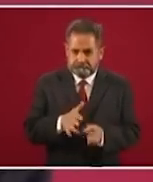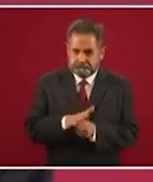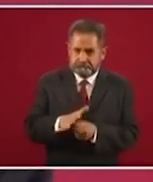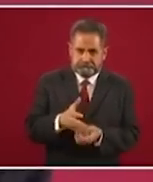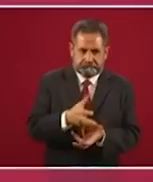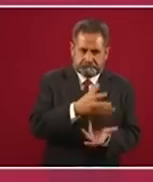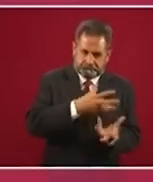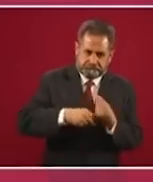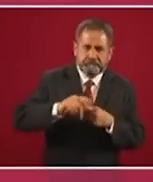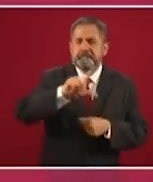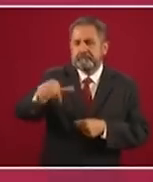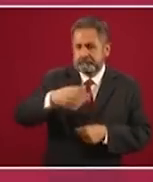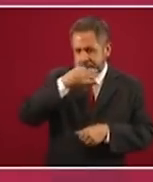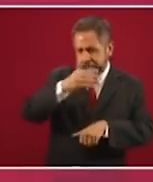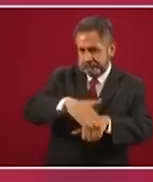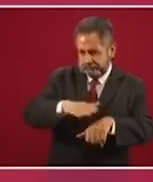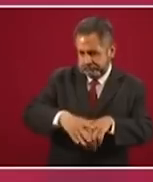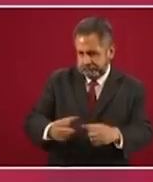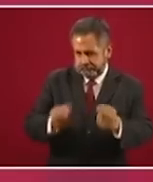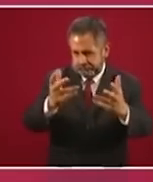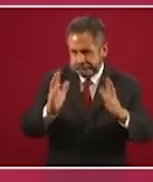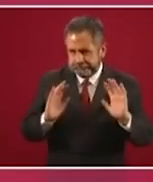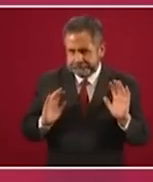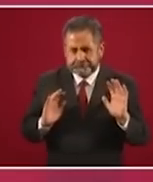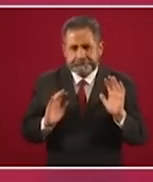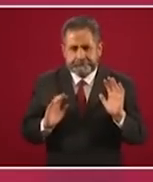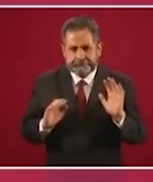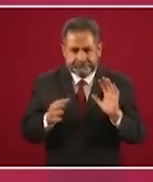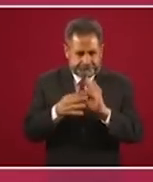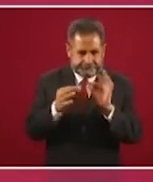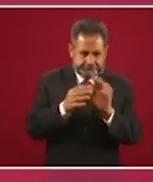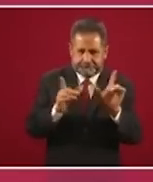Ya. Vamos a informar. Nada más estoy,